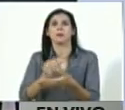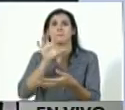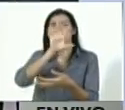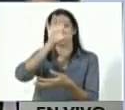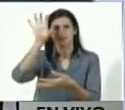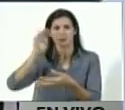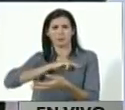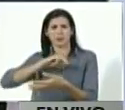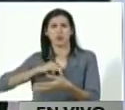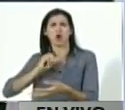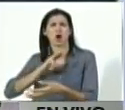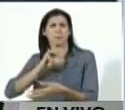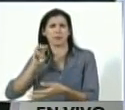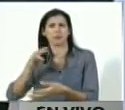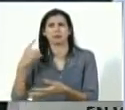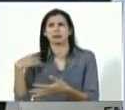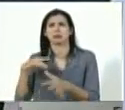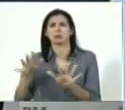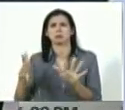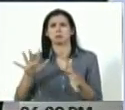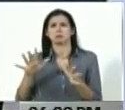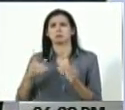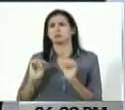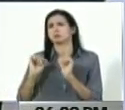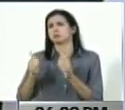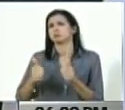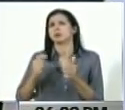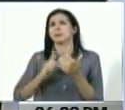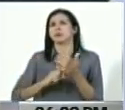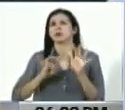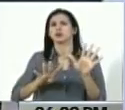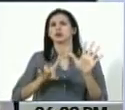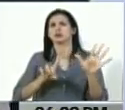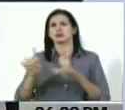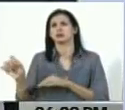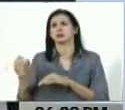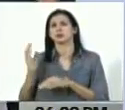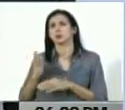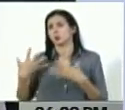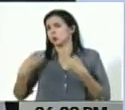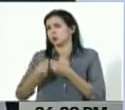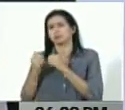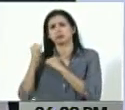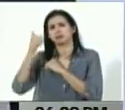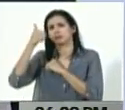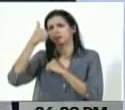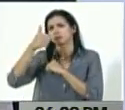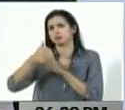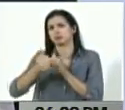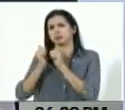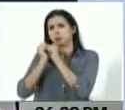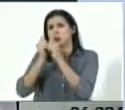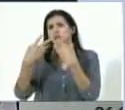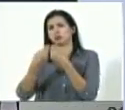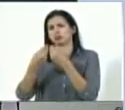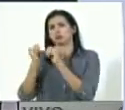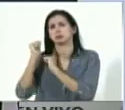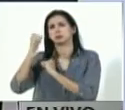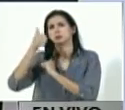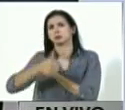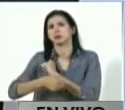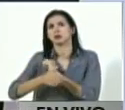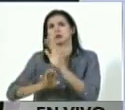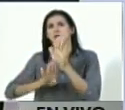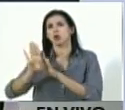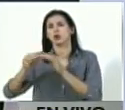ya tenemos desde 1960 transitando juntos el desarrollo energético